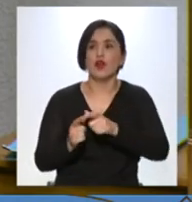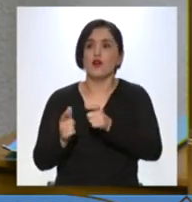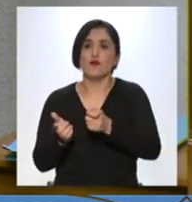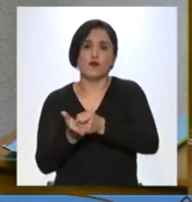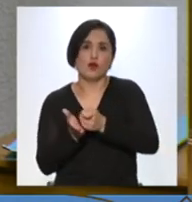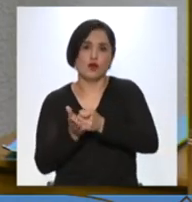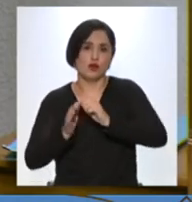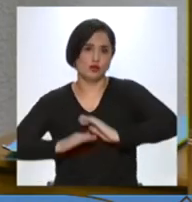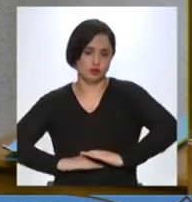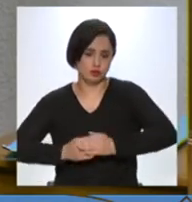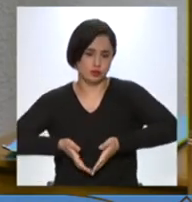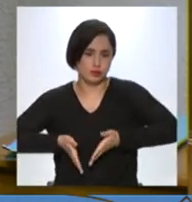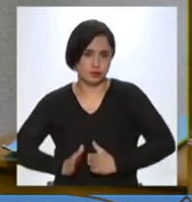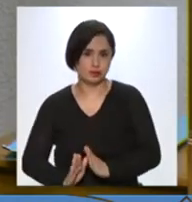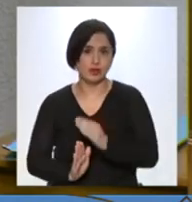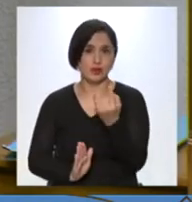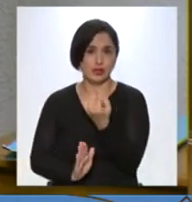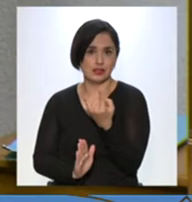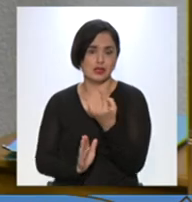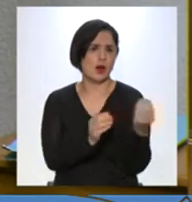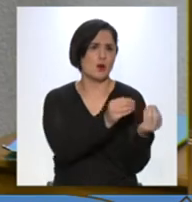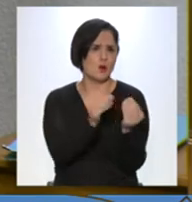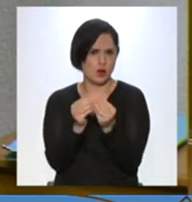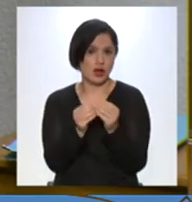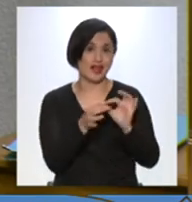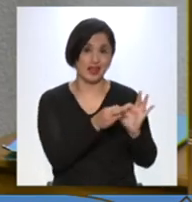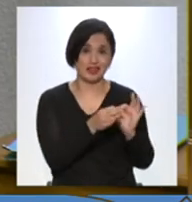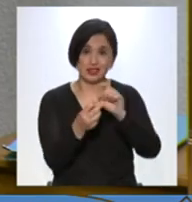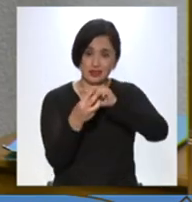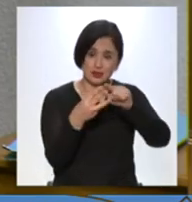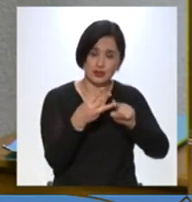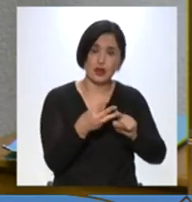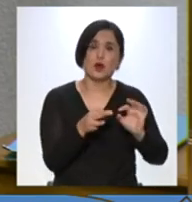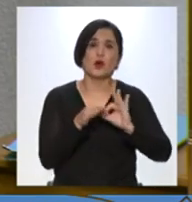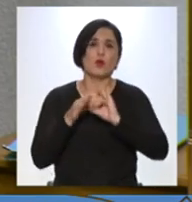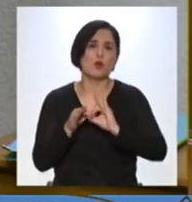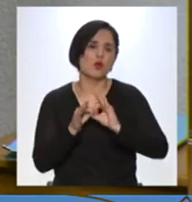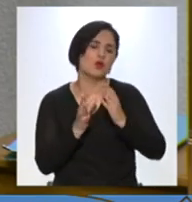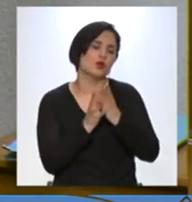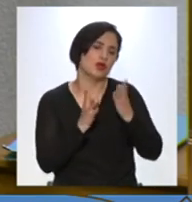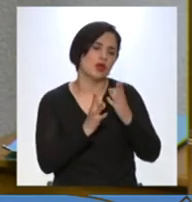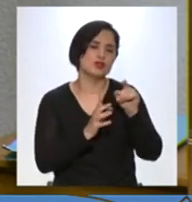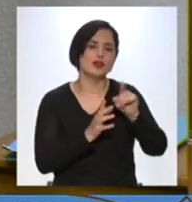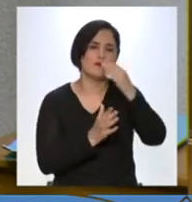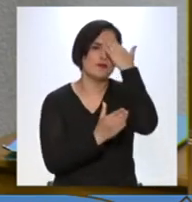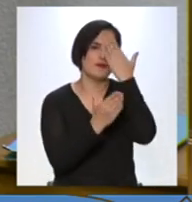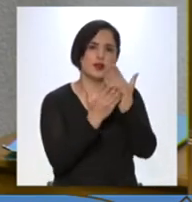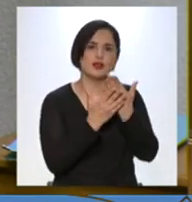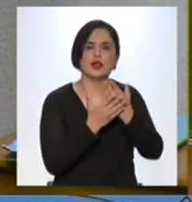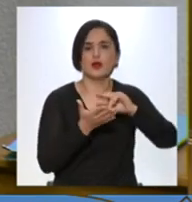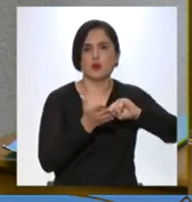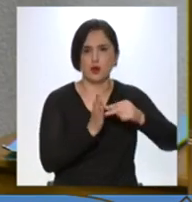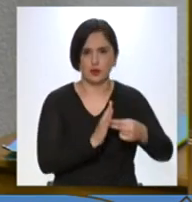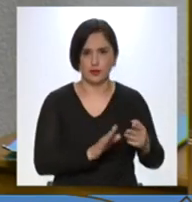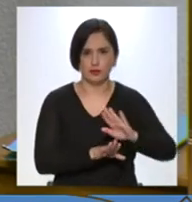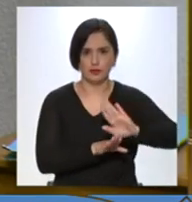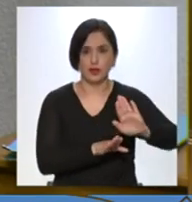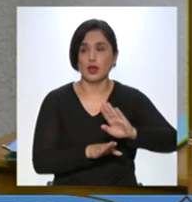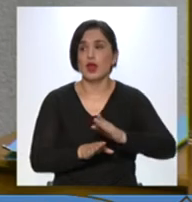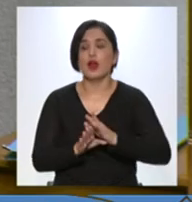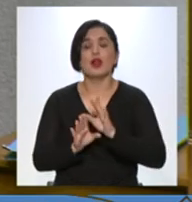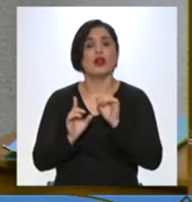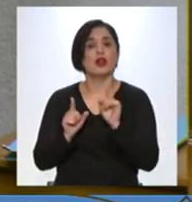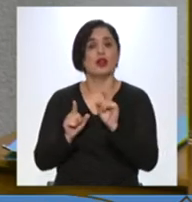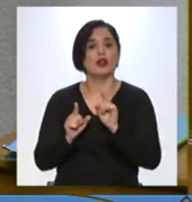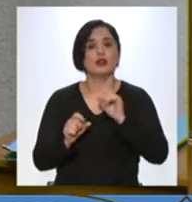algunas, muchas chilenas y chilenos enfrentaron sus urgencias. Por eso quiero destacar la labor del Senado y del Congreso en